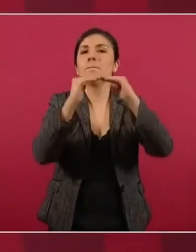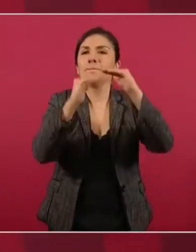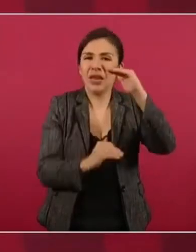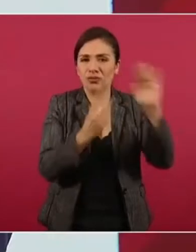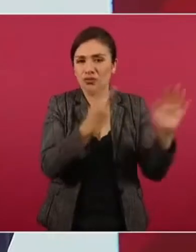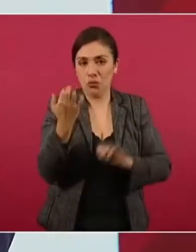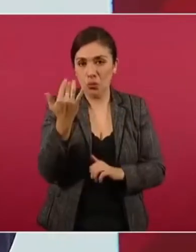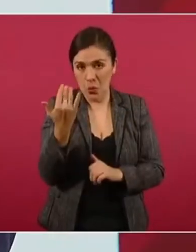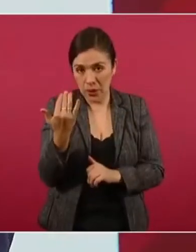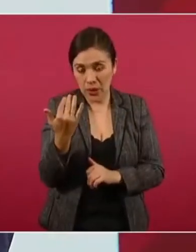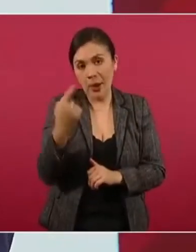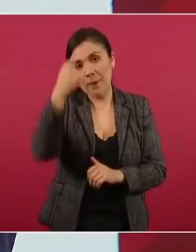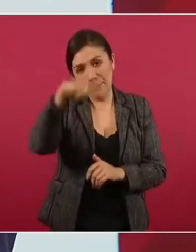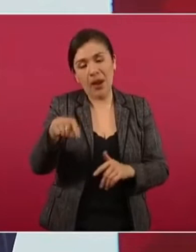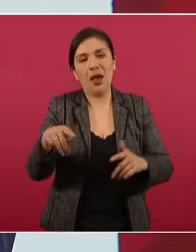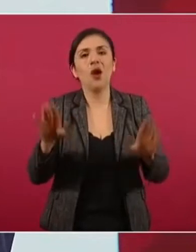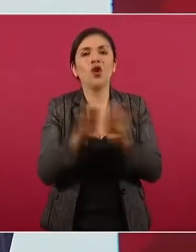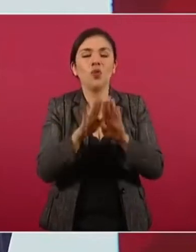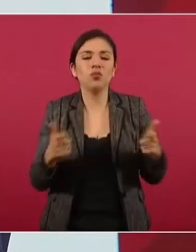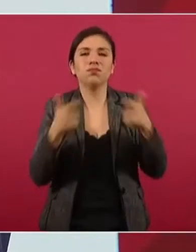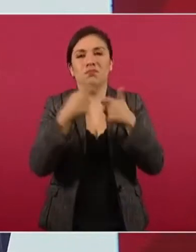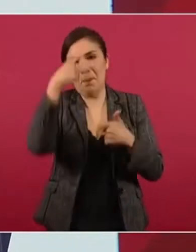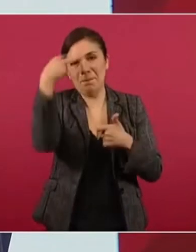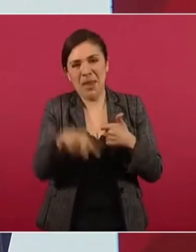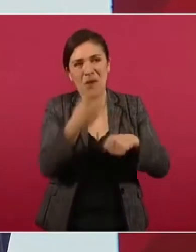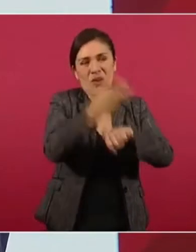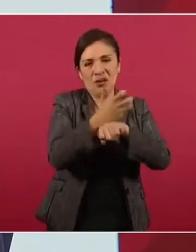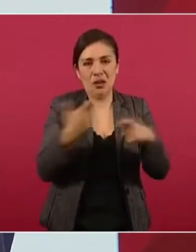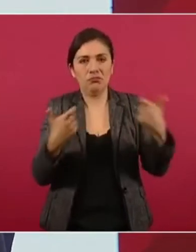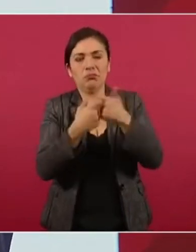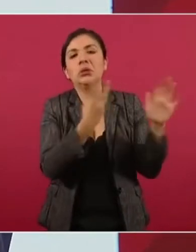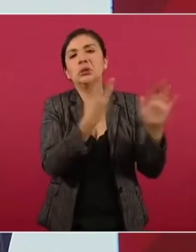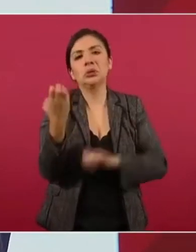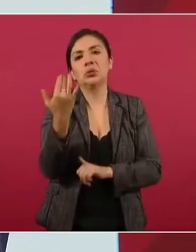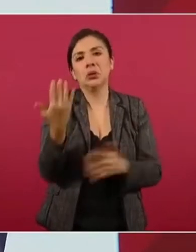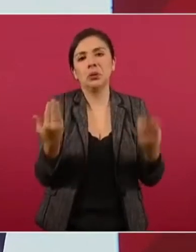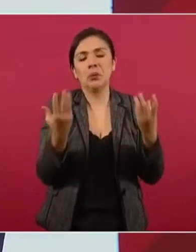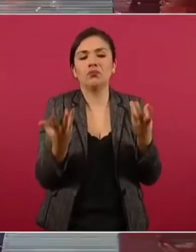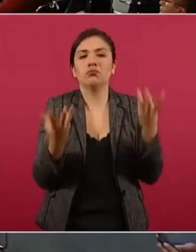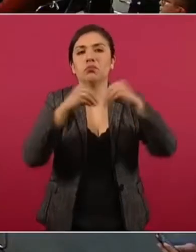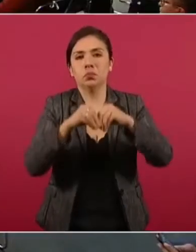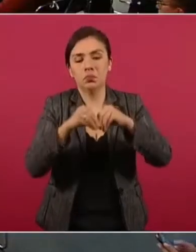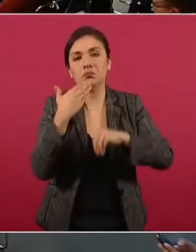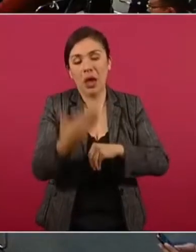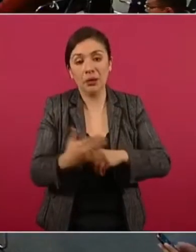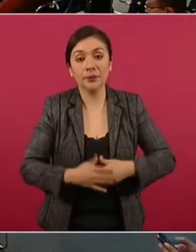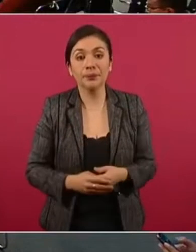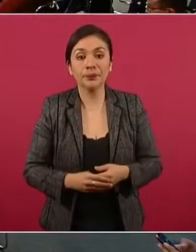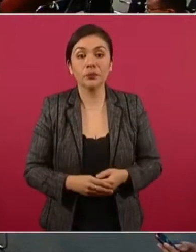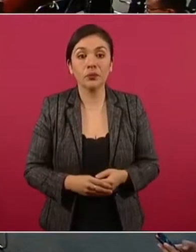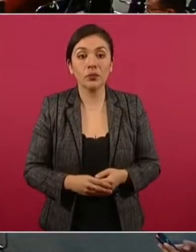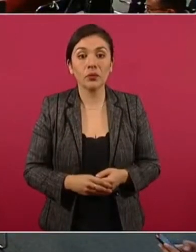para cubrir con México, para cubrir la cuota de México.